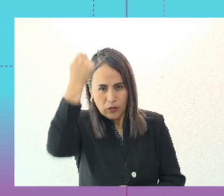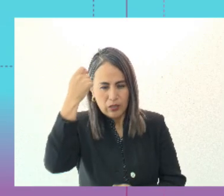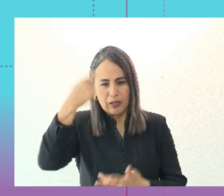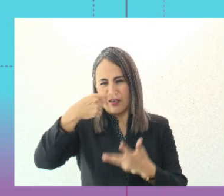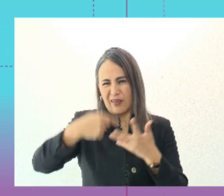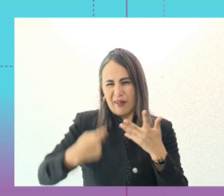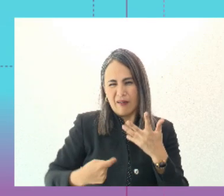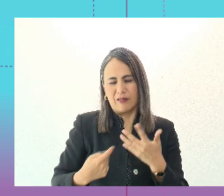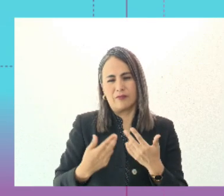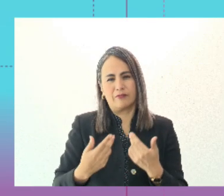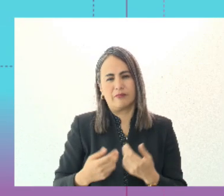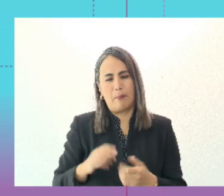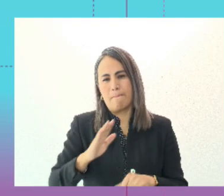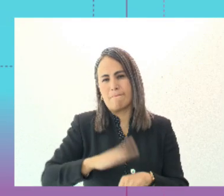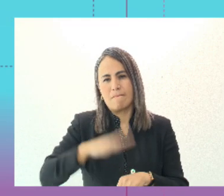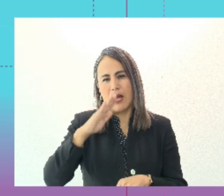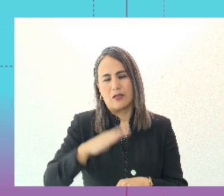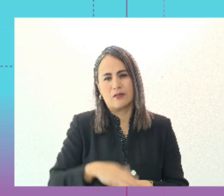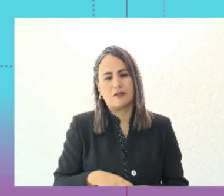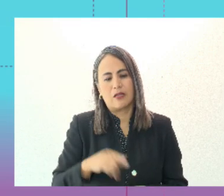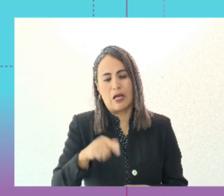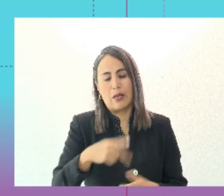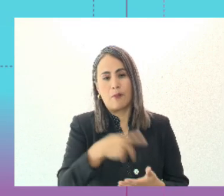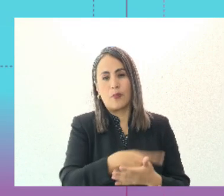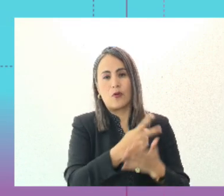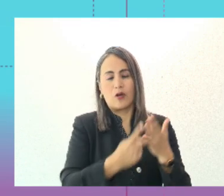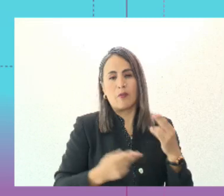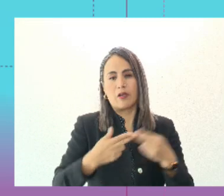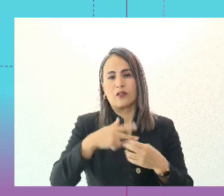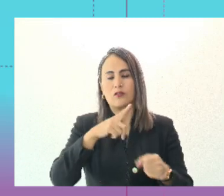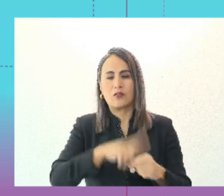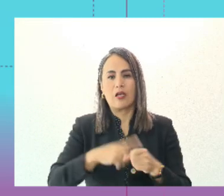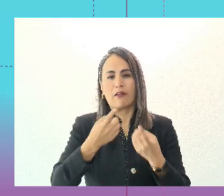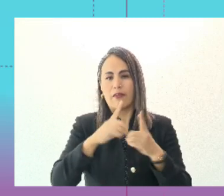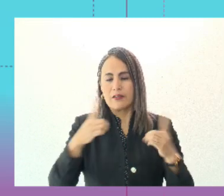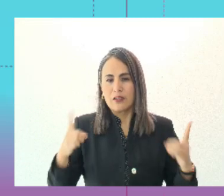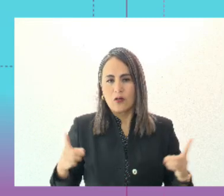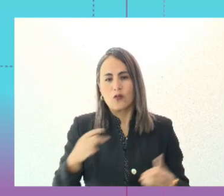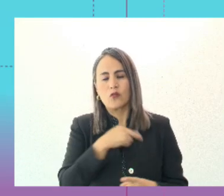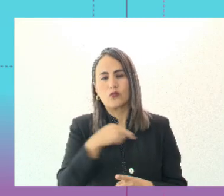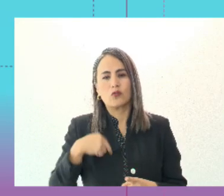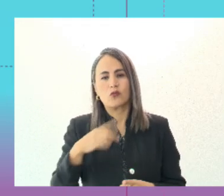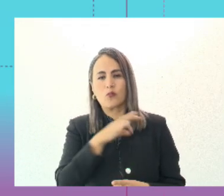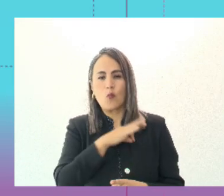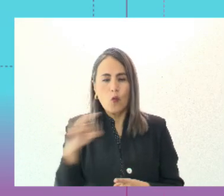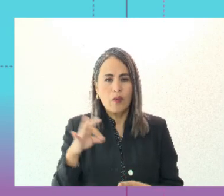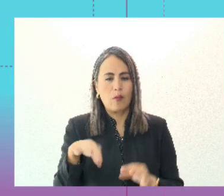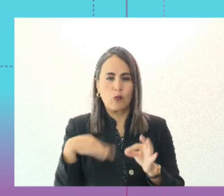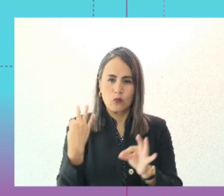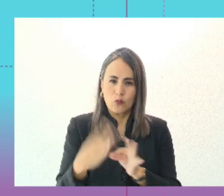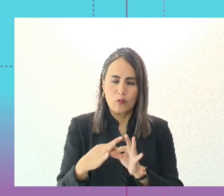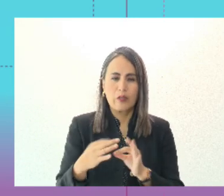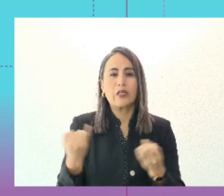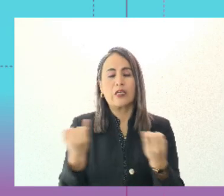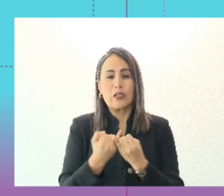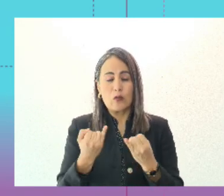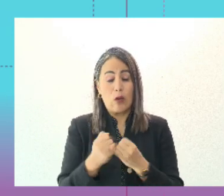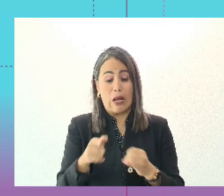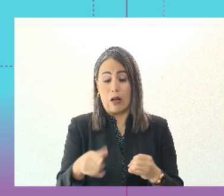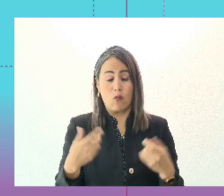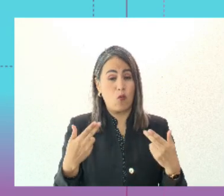para, a la luz del Programa Anual de Desarrollo Archivístico que tenemos que cumplir. Necesitamos una formación de recurso